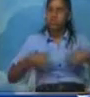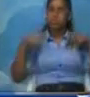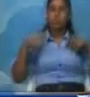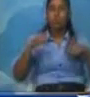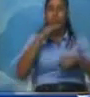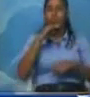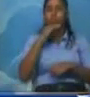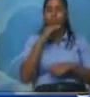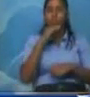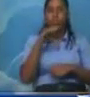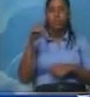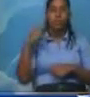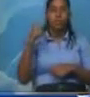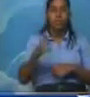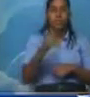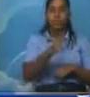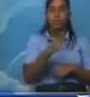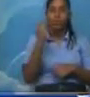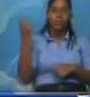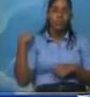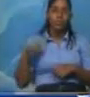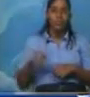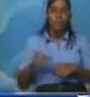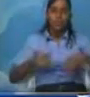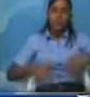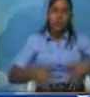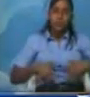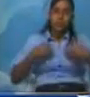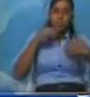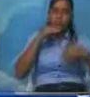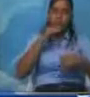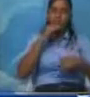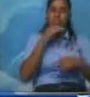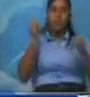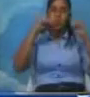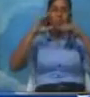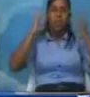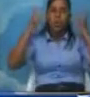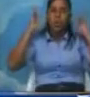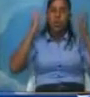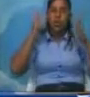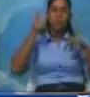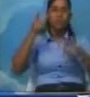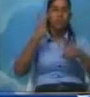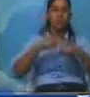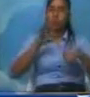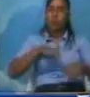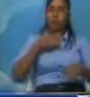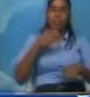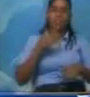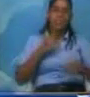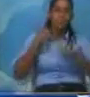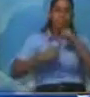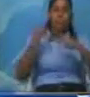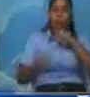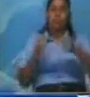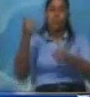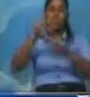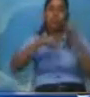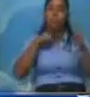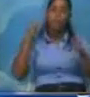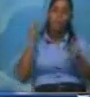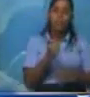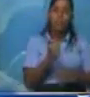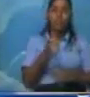tienen freno ni dirección el furor los vuelve loco y son capaces de salir corriendo a buscar un mecate para guindarse que el